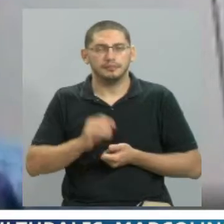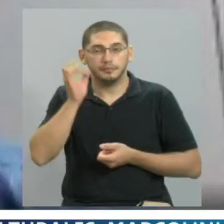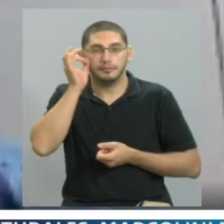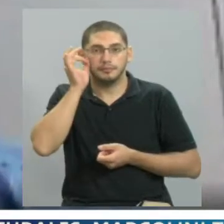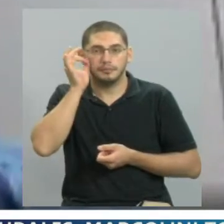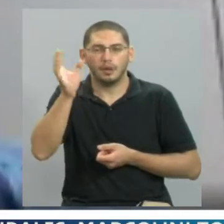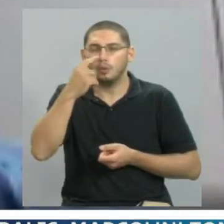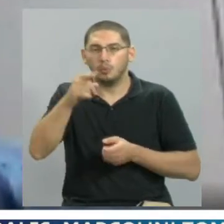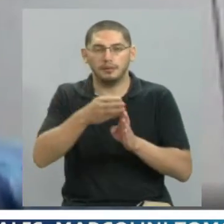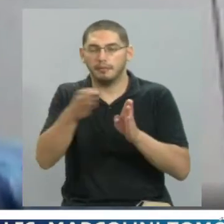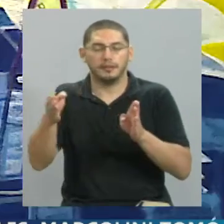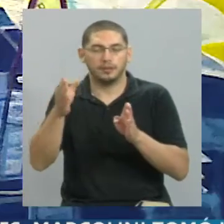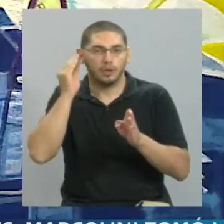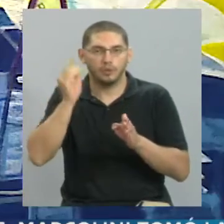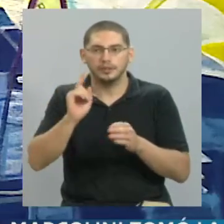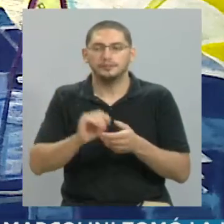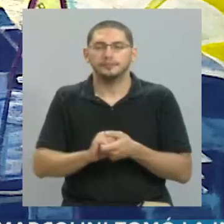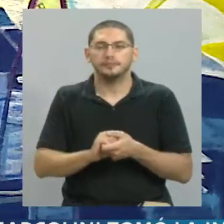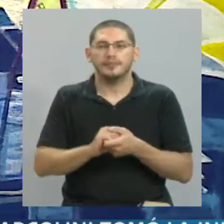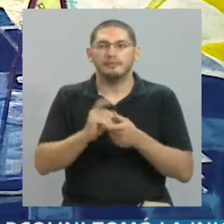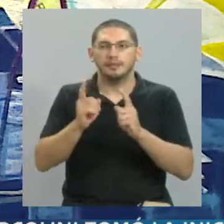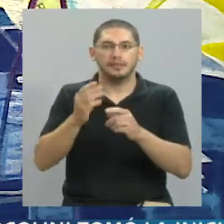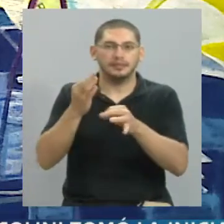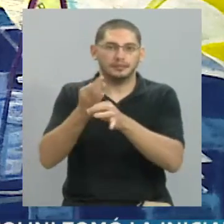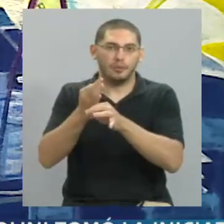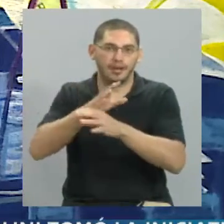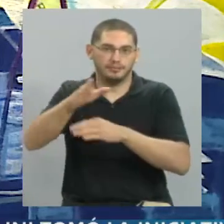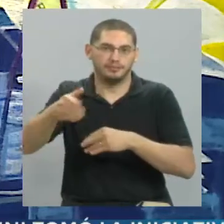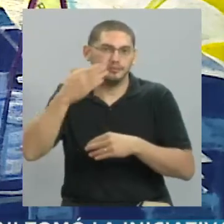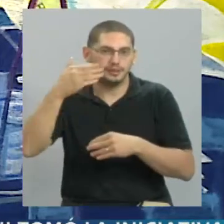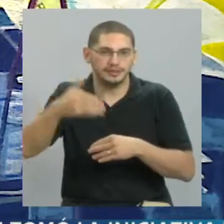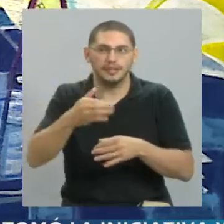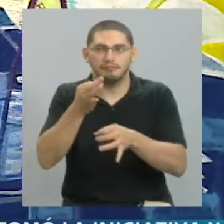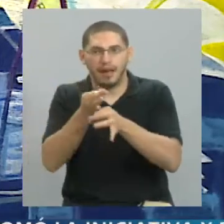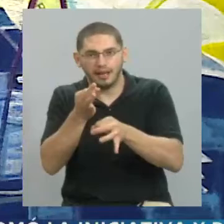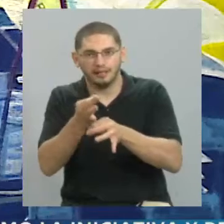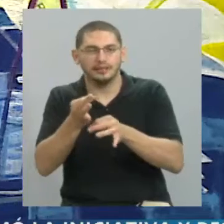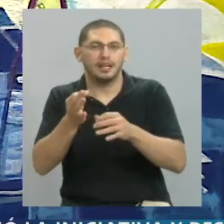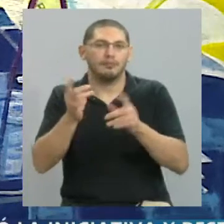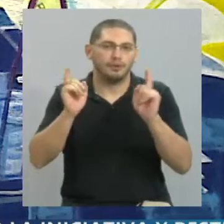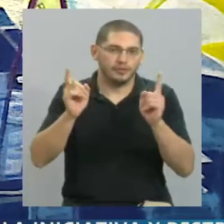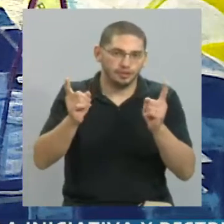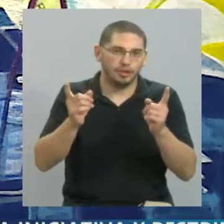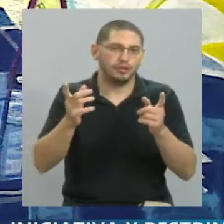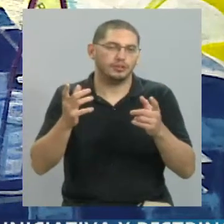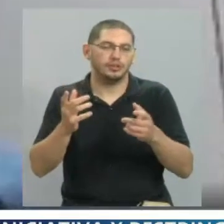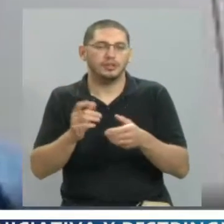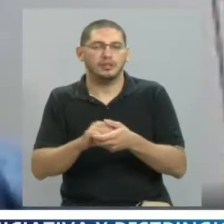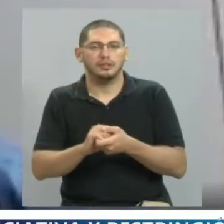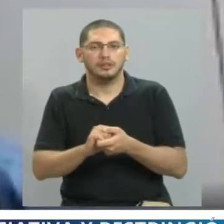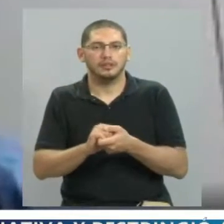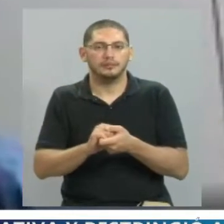Perdón, la última parte no te escuché. No, que estén presencialmente en el aula, con la maestra, con el profesor, maestro. Bueno,